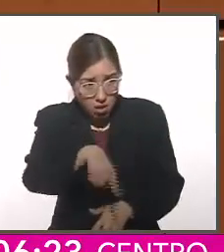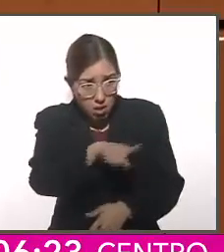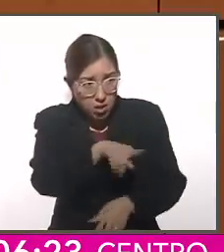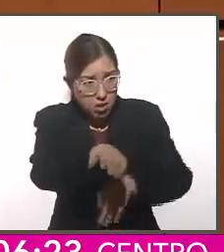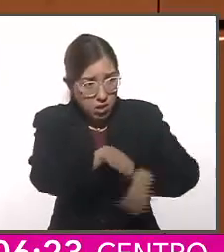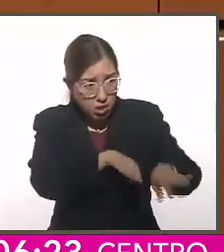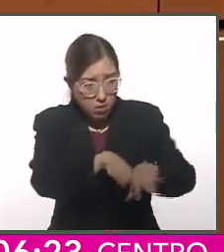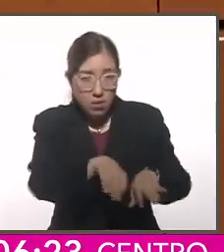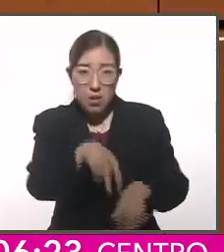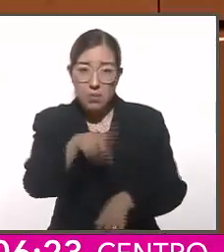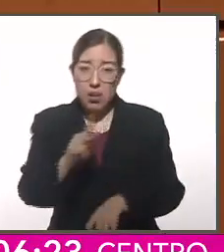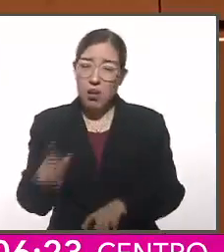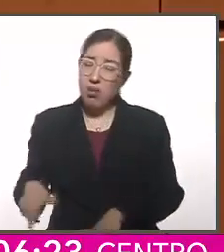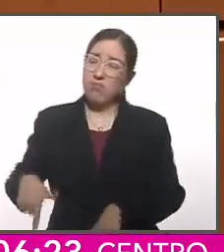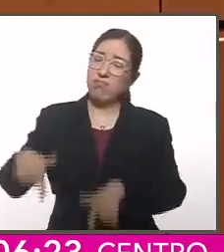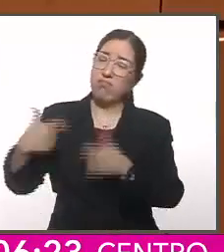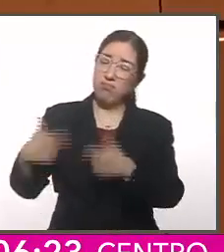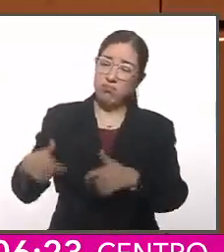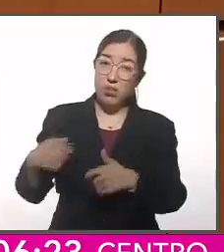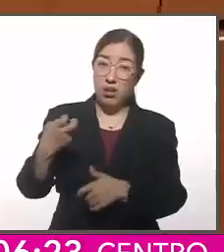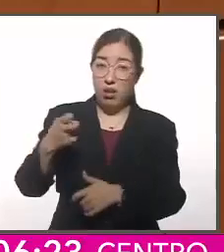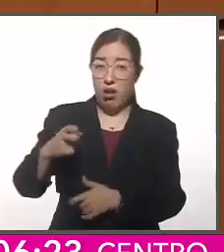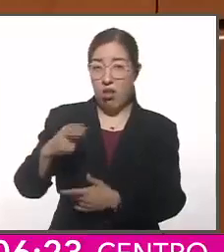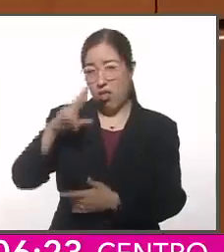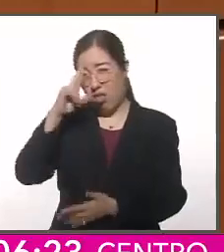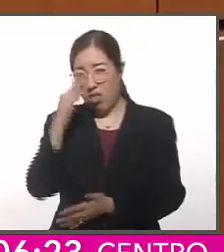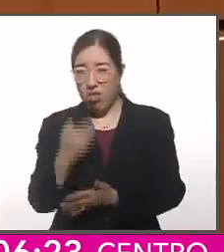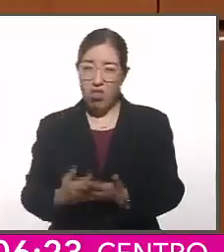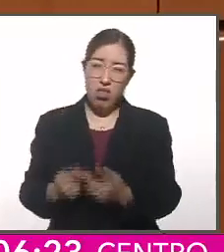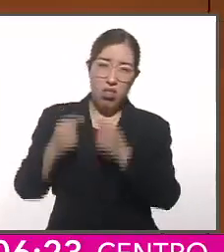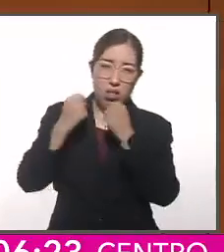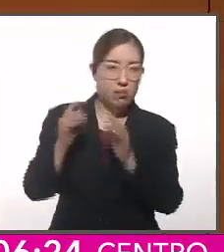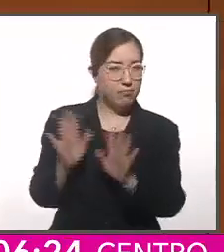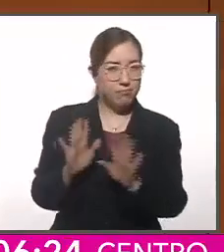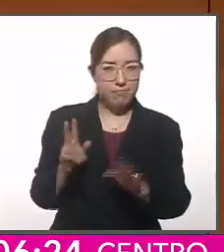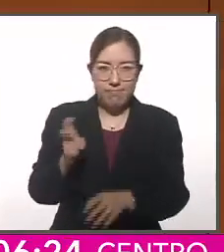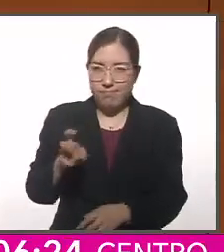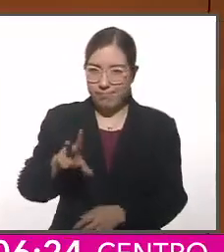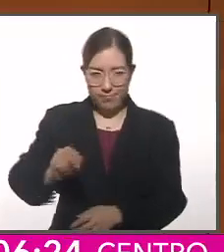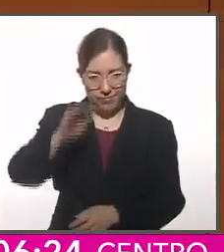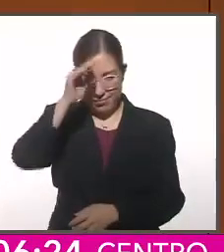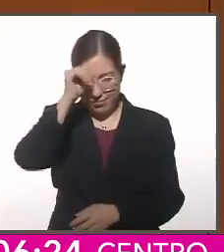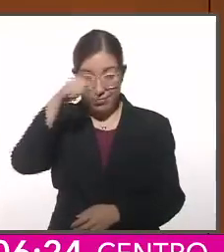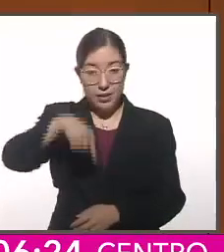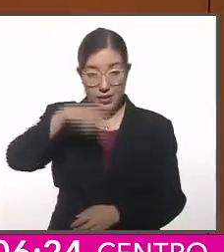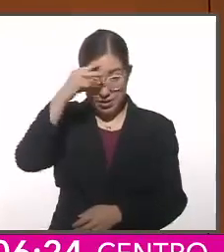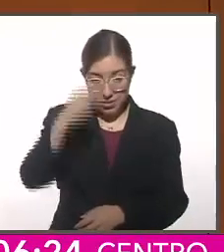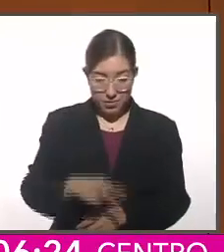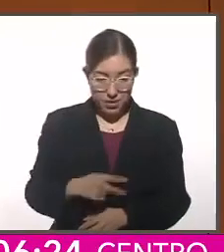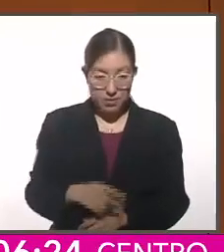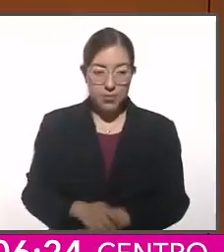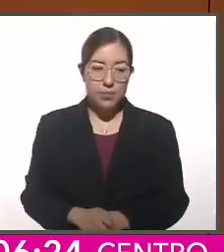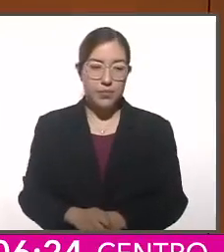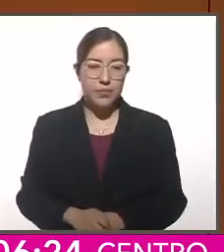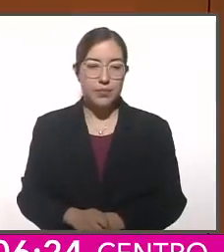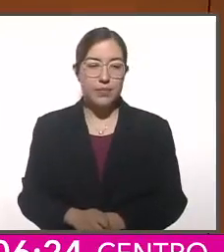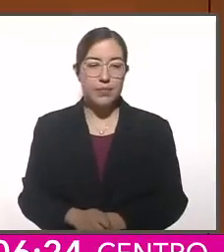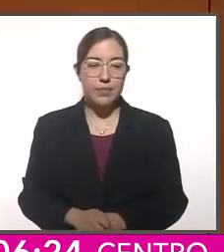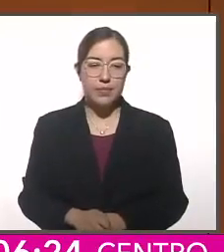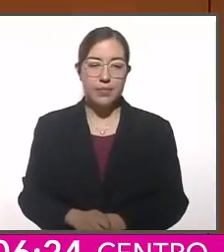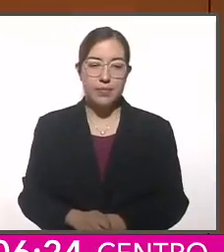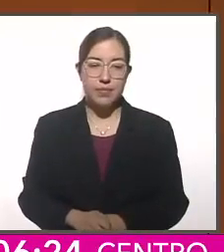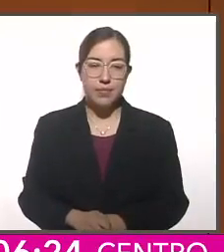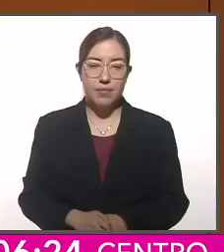contra de la riqueza ilícita y mala vida. México tuvo una extraordinaria